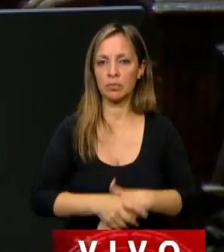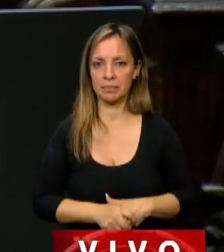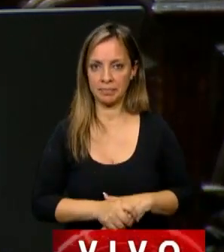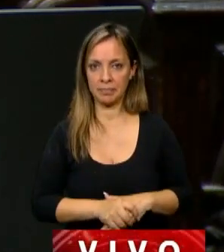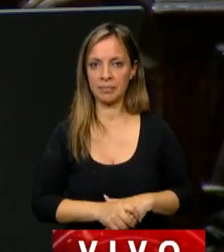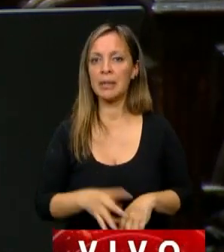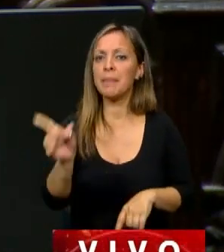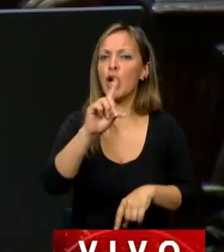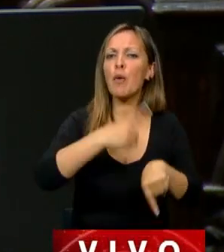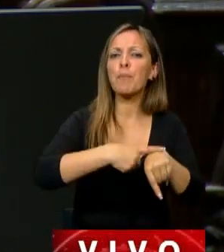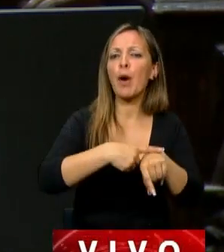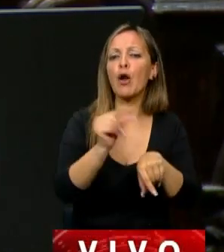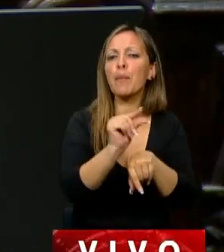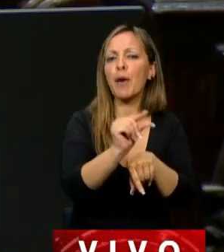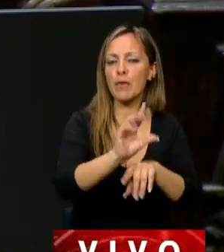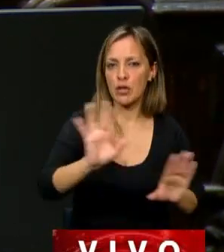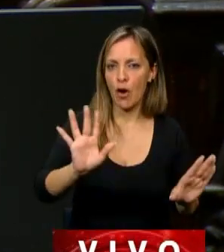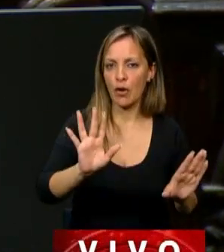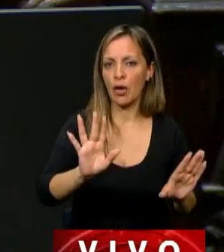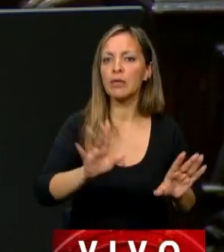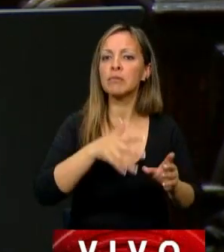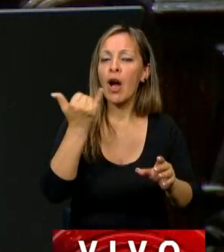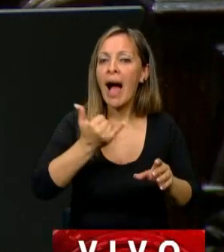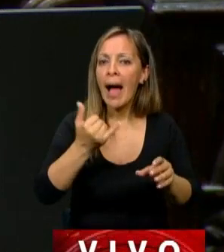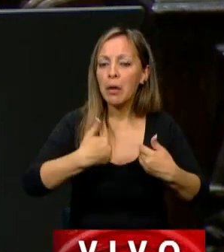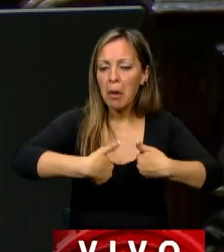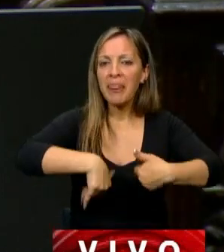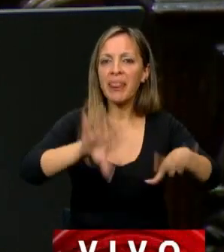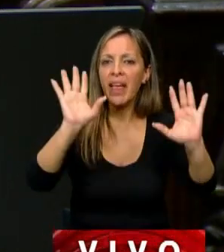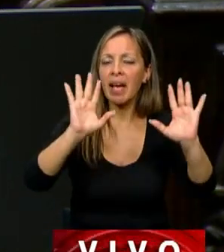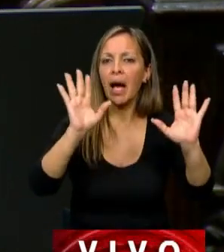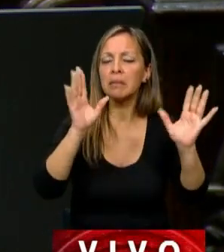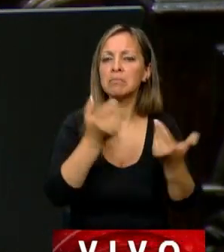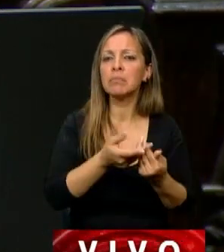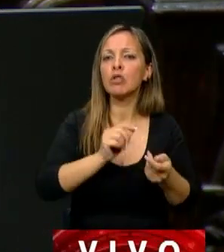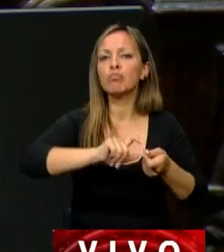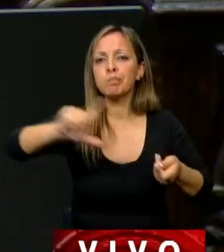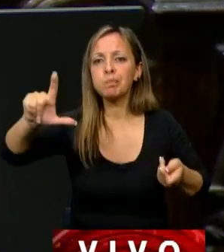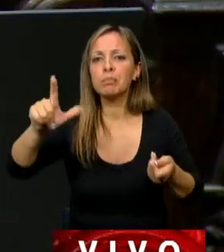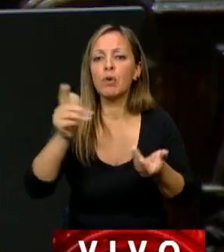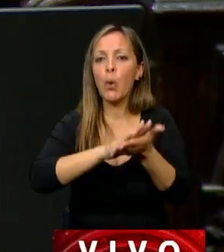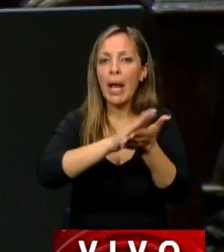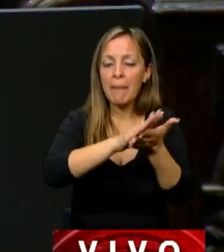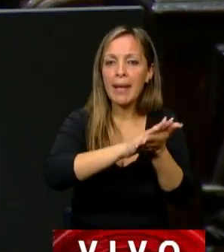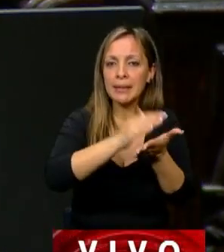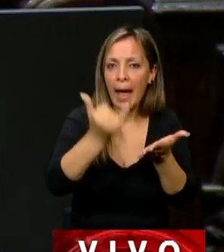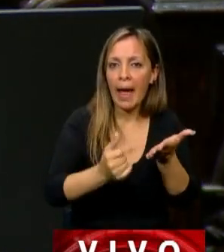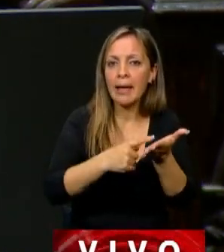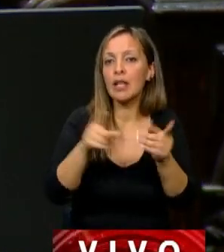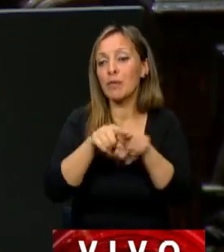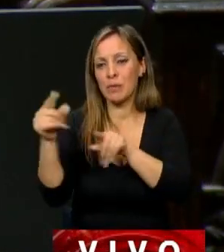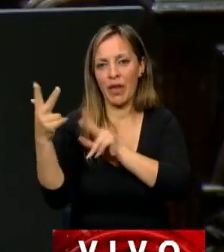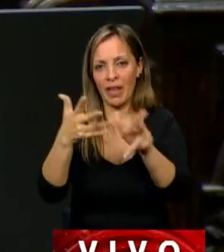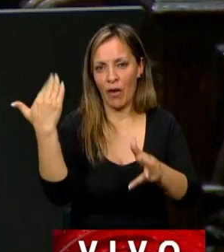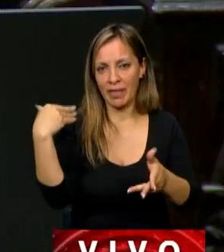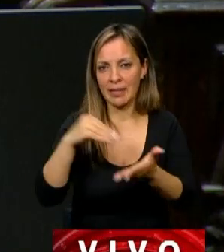manera temporaria, habilita un mayor gasto, un mayor empleo público, habilita una suba de una base y luego, como dijo muy